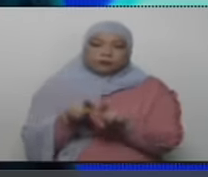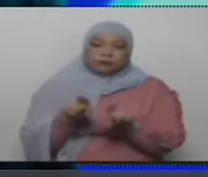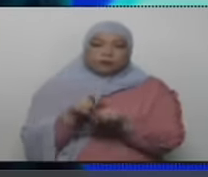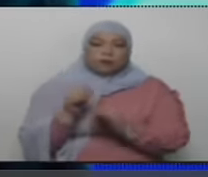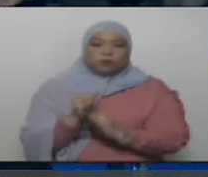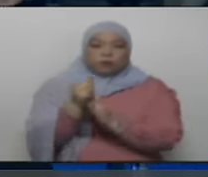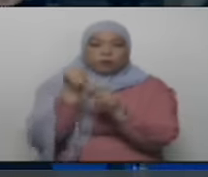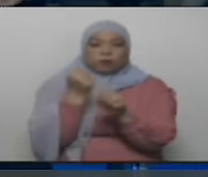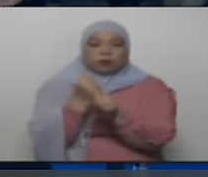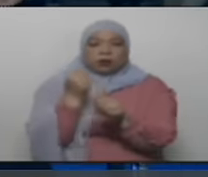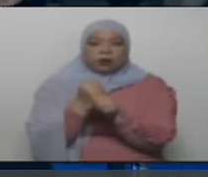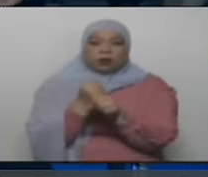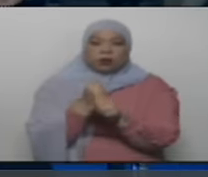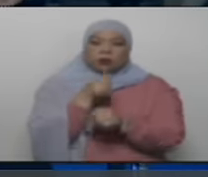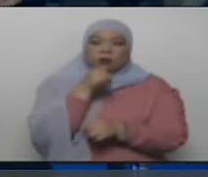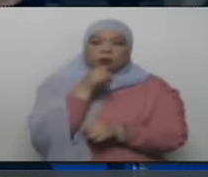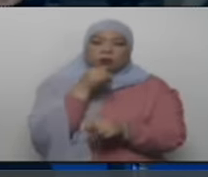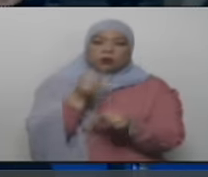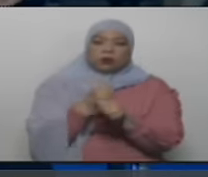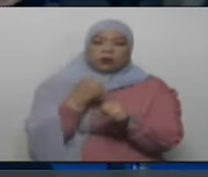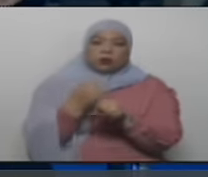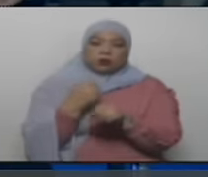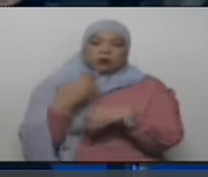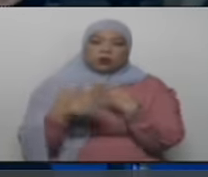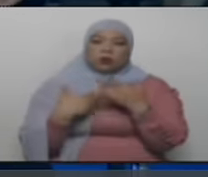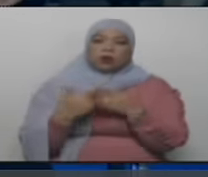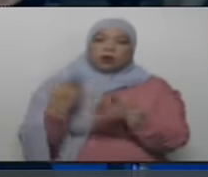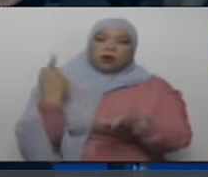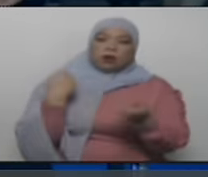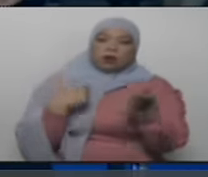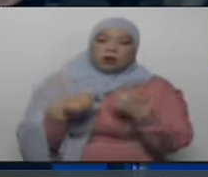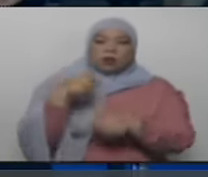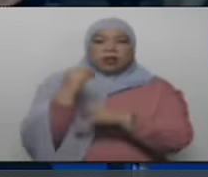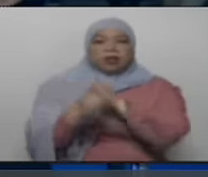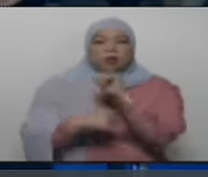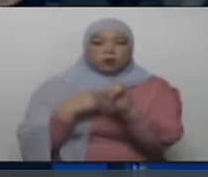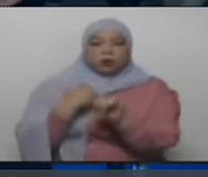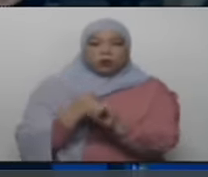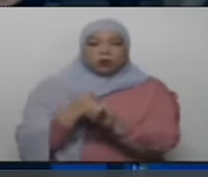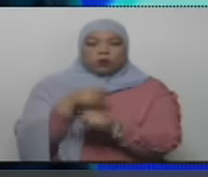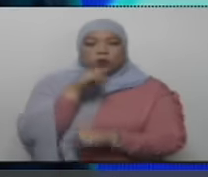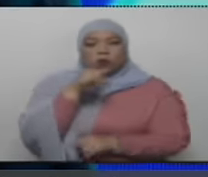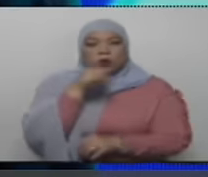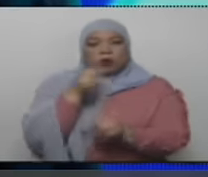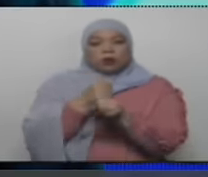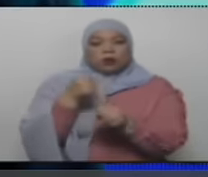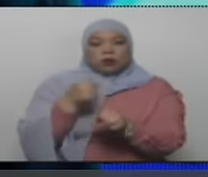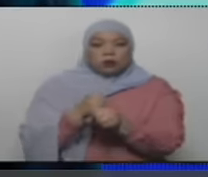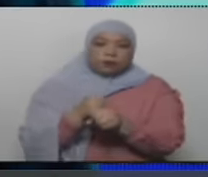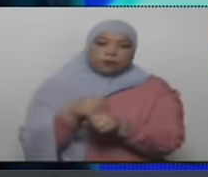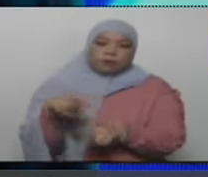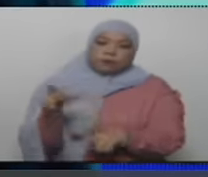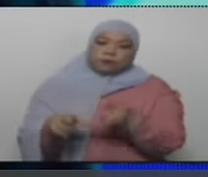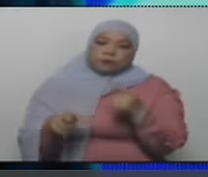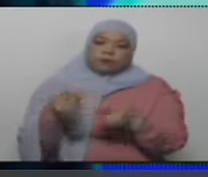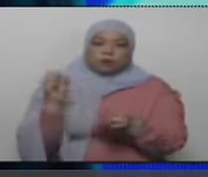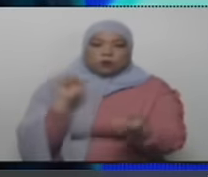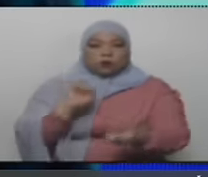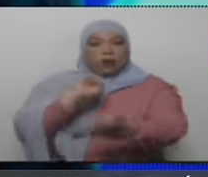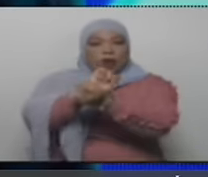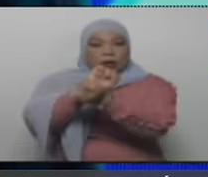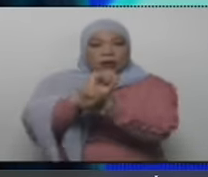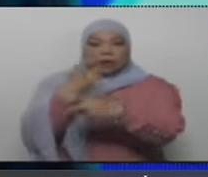por Richard Canmarano, un narcotraficante internacional que se escapó de la cárcel de